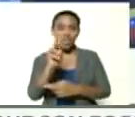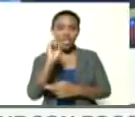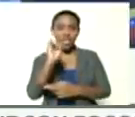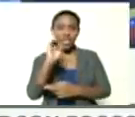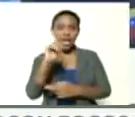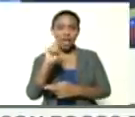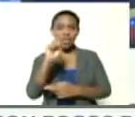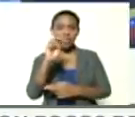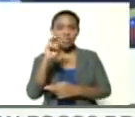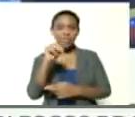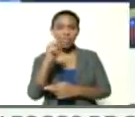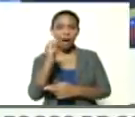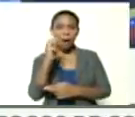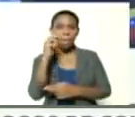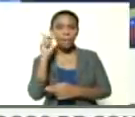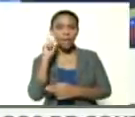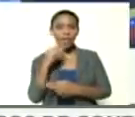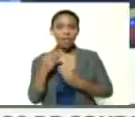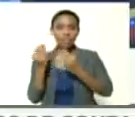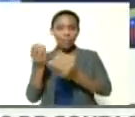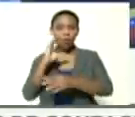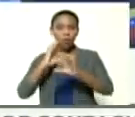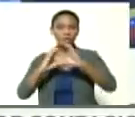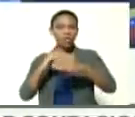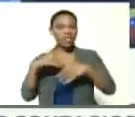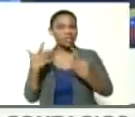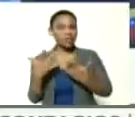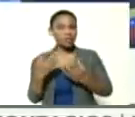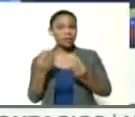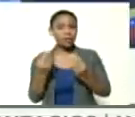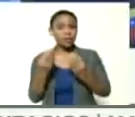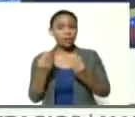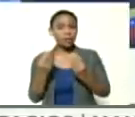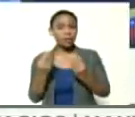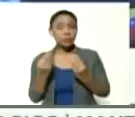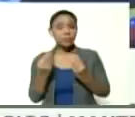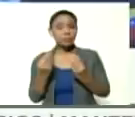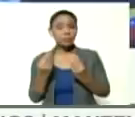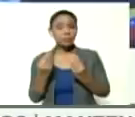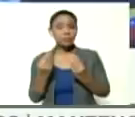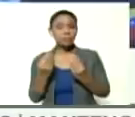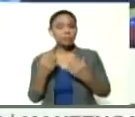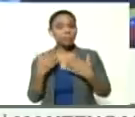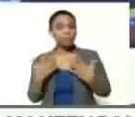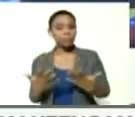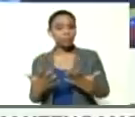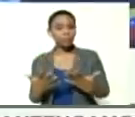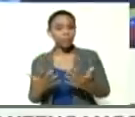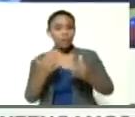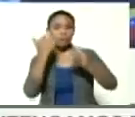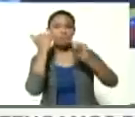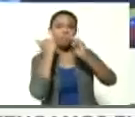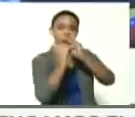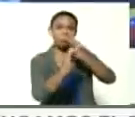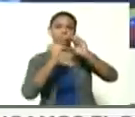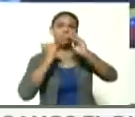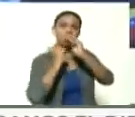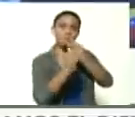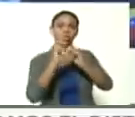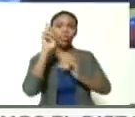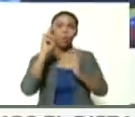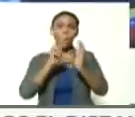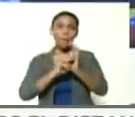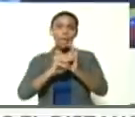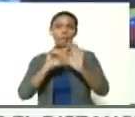A él le dirigimos esta comunicación, que es una de las tantas que se le ha enviado desde